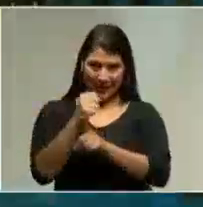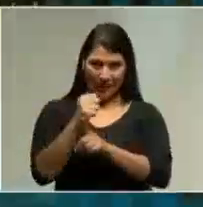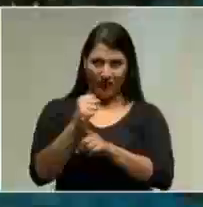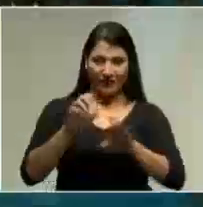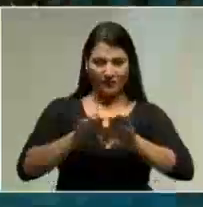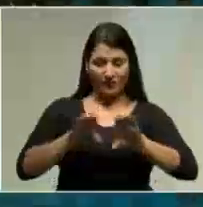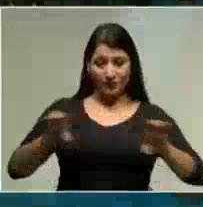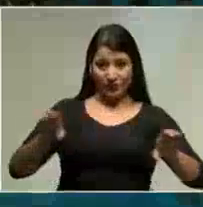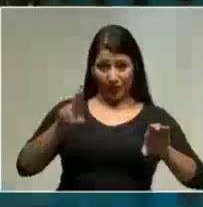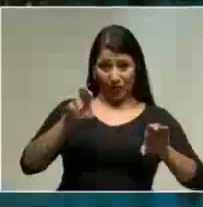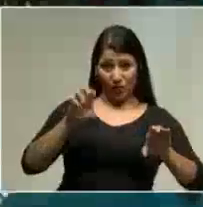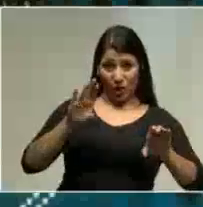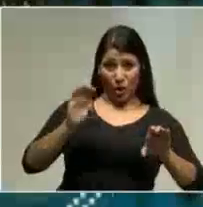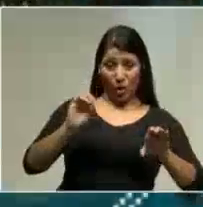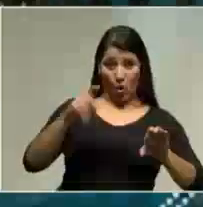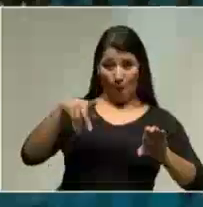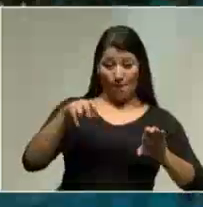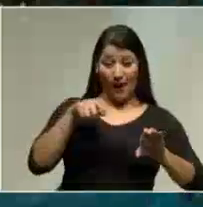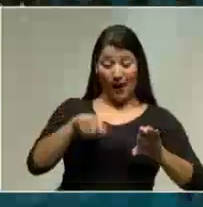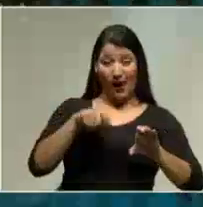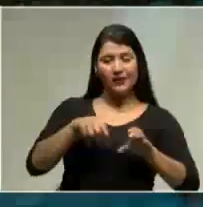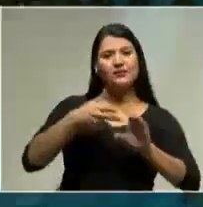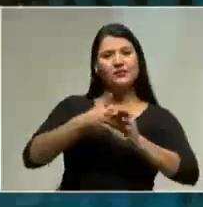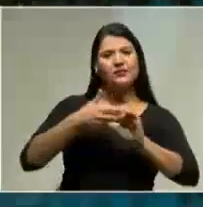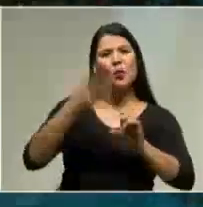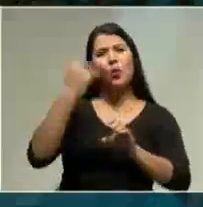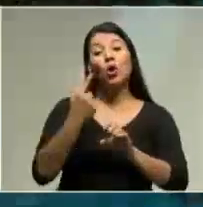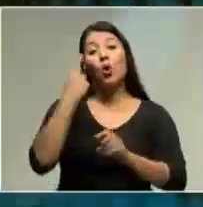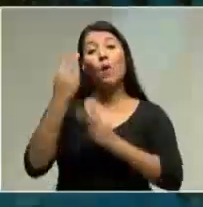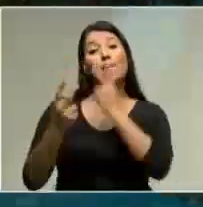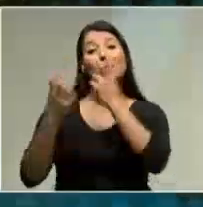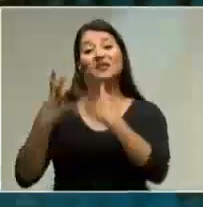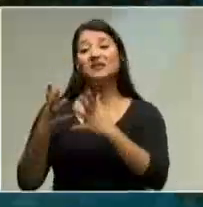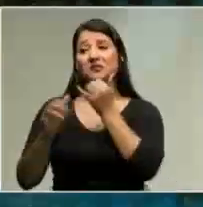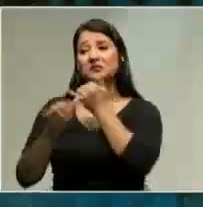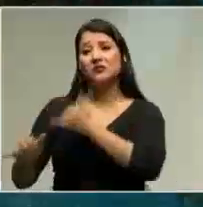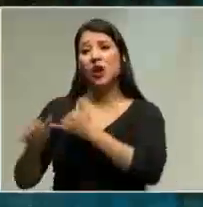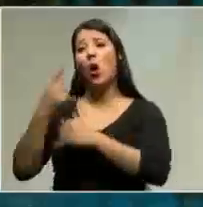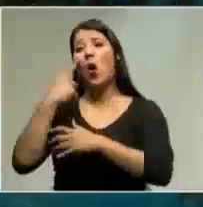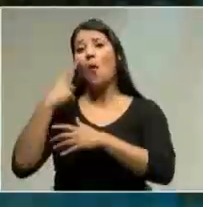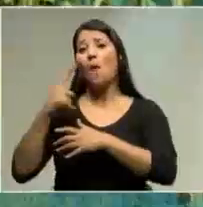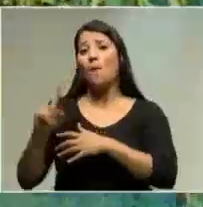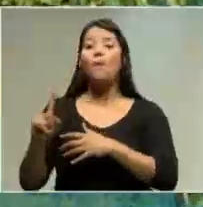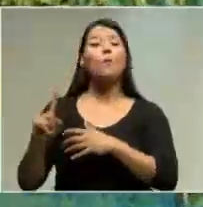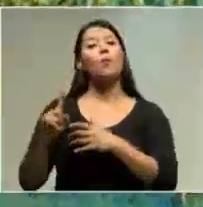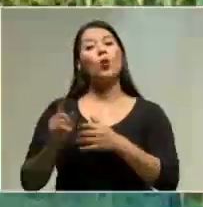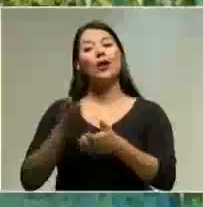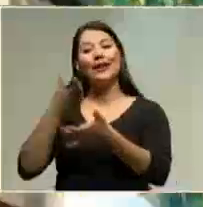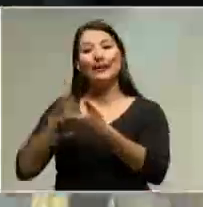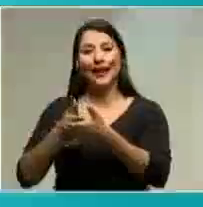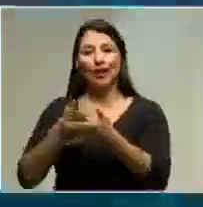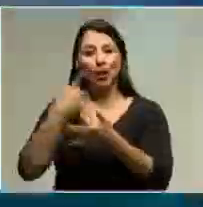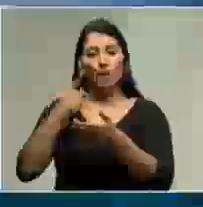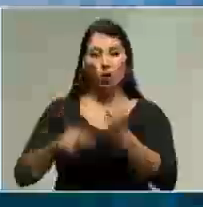luego de que un vecino de la comunidad presentara la queja por los daños que le provocó el robo de combustible en ese